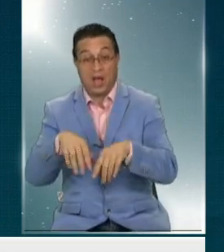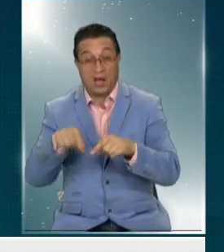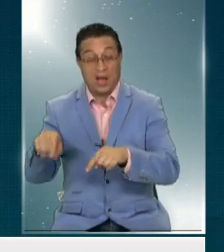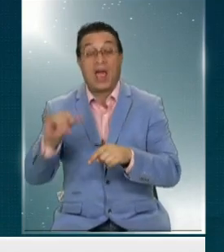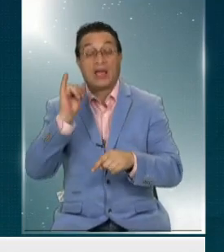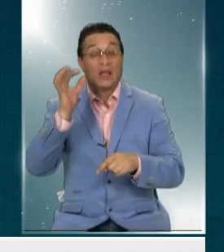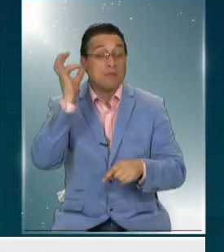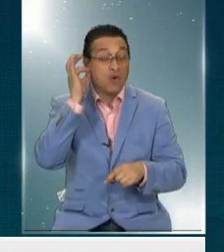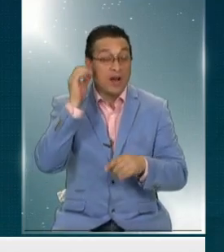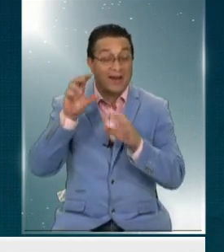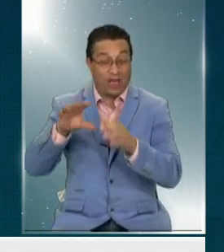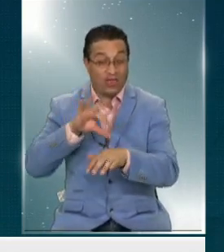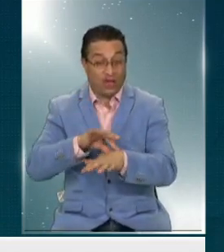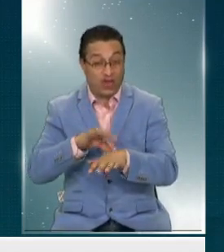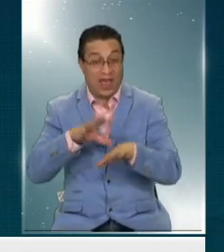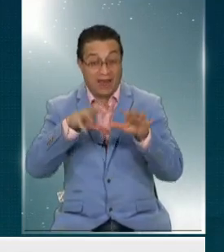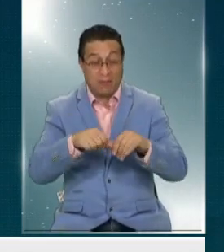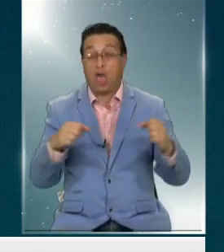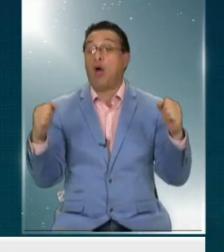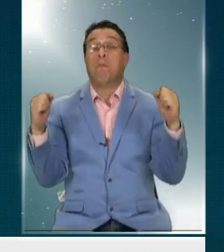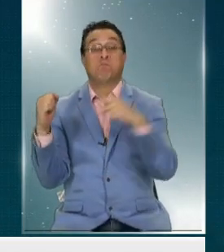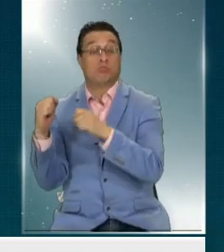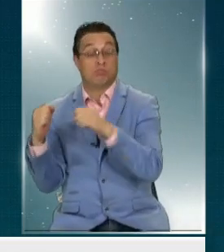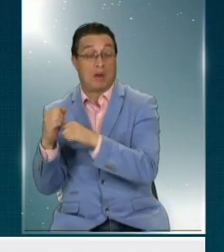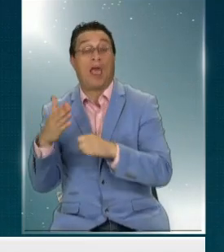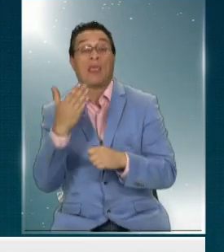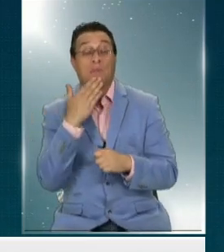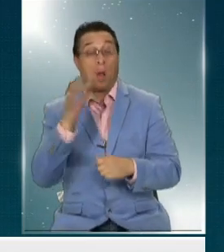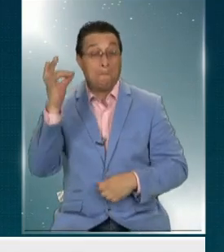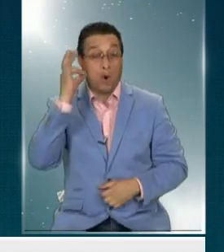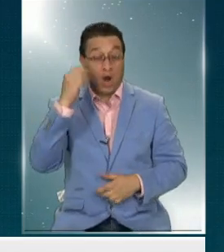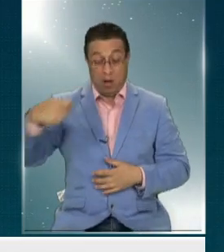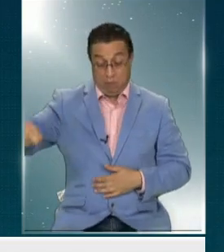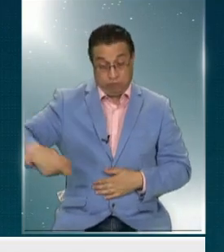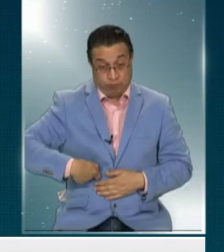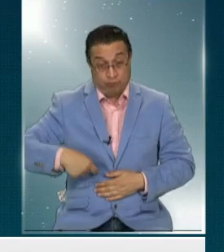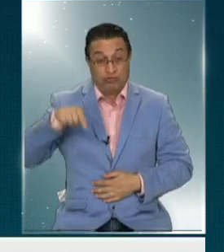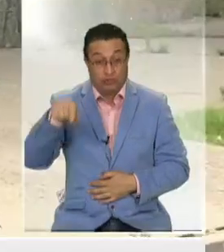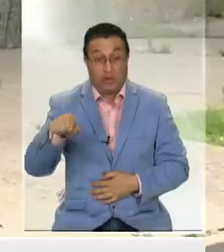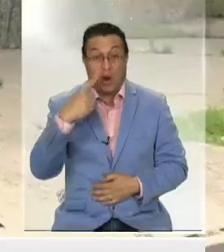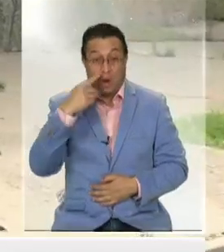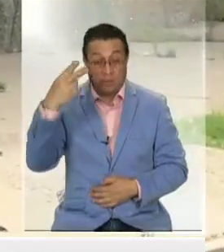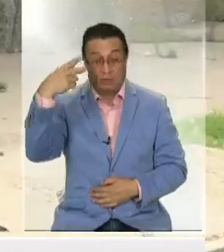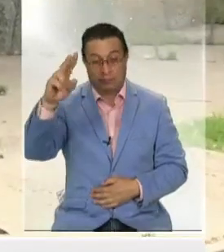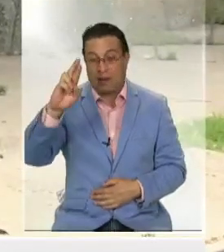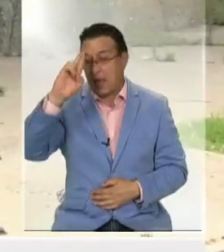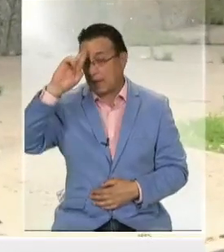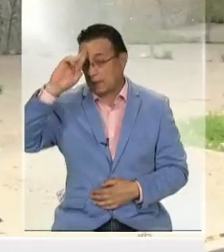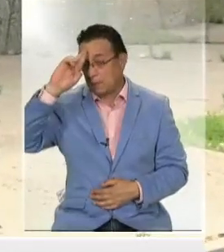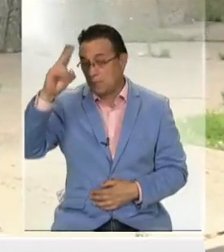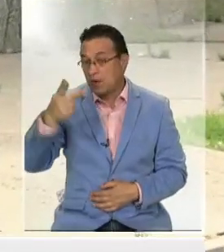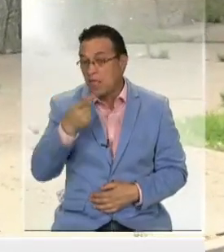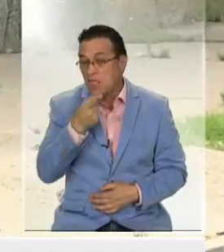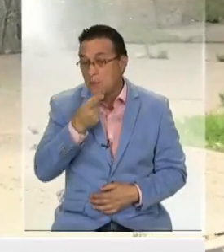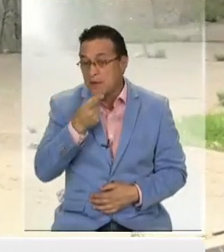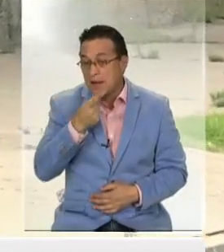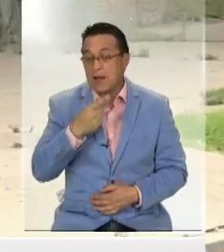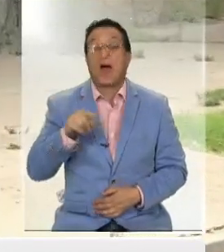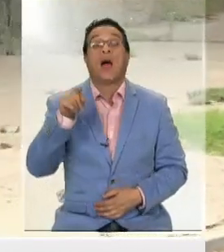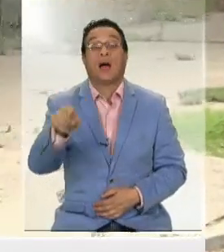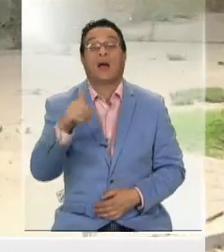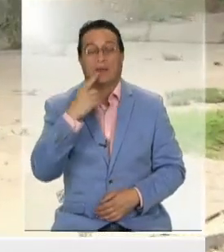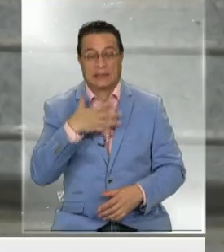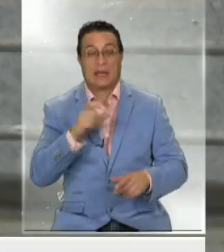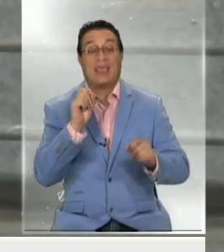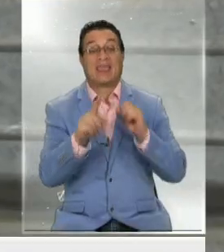veterinaria María José Vergara. Según testigos, la mujer fue apuñalada por este hombre de nacionalidad dominicana luego de que ella intentara